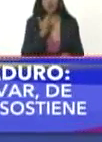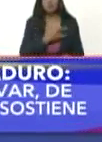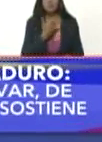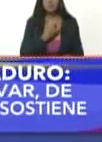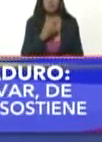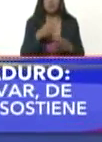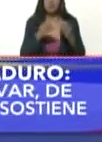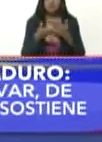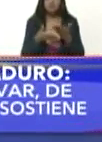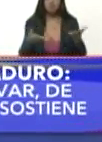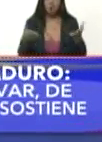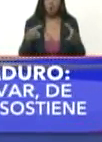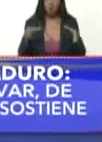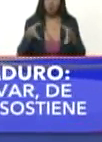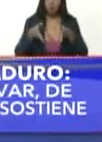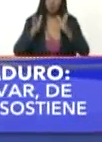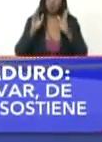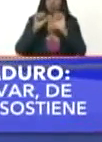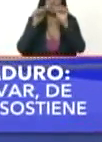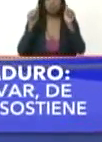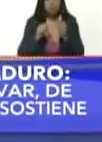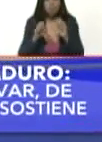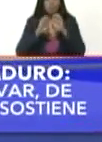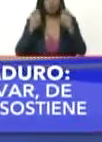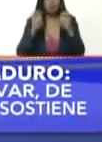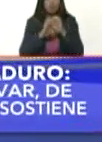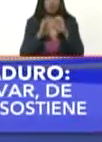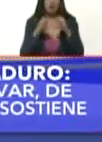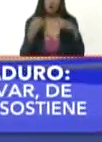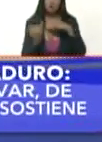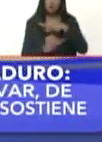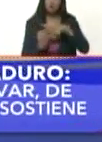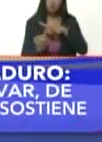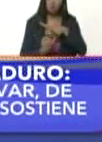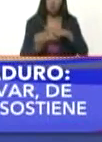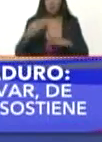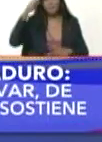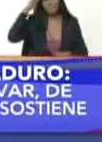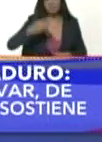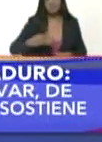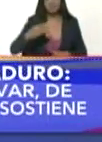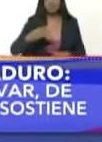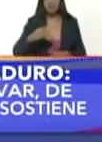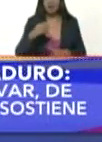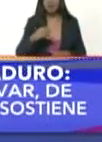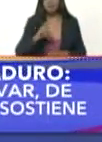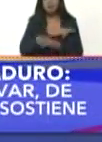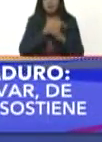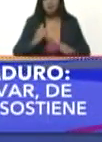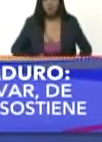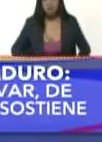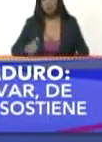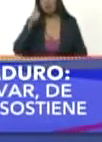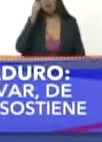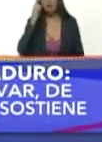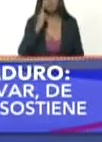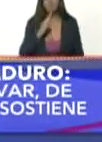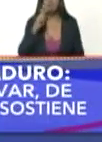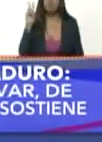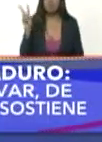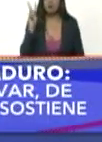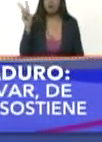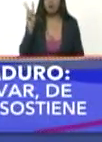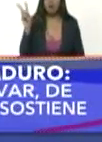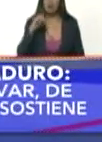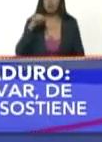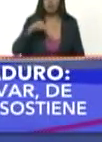a todo el complejo de sistema educativo de academia de la Fuerza Armada Nacional Bolivariana. Y hace 9 años nació